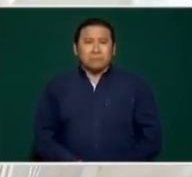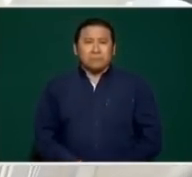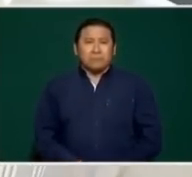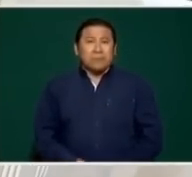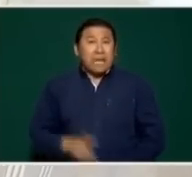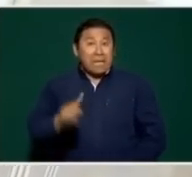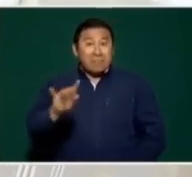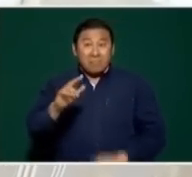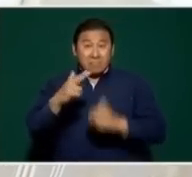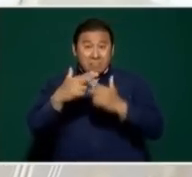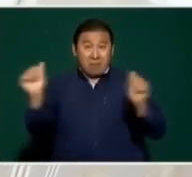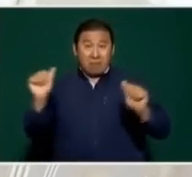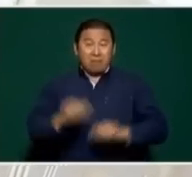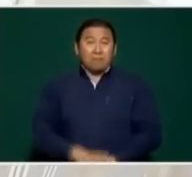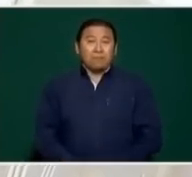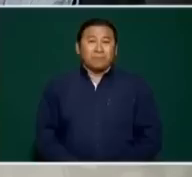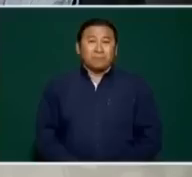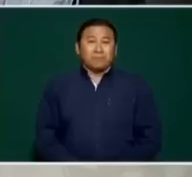a nadie.